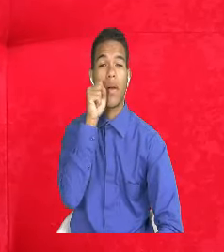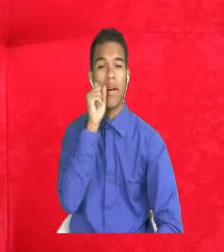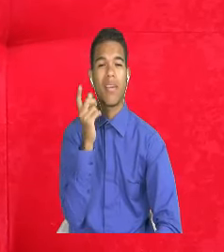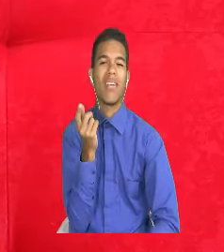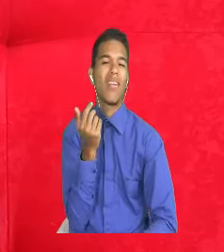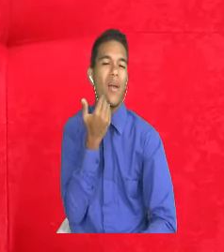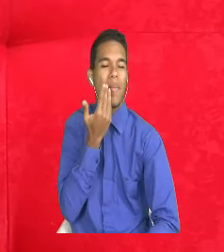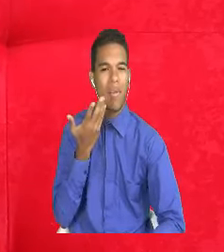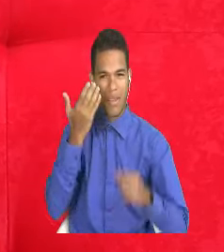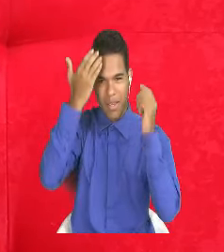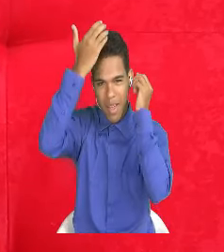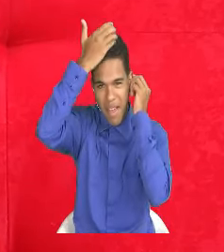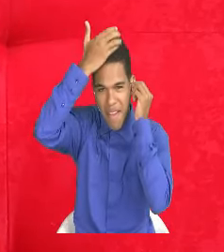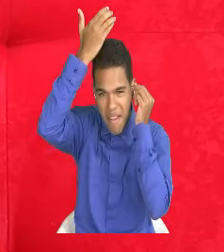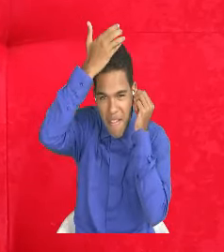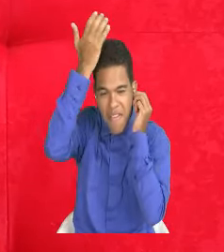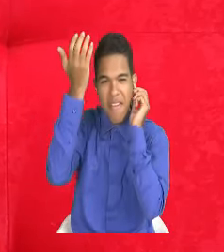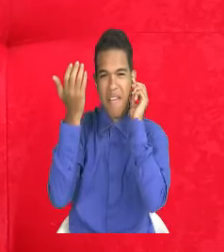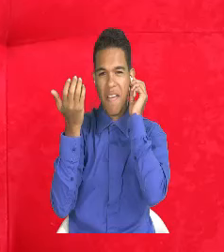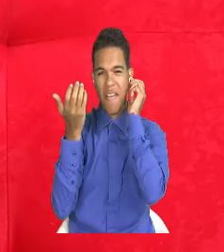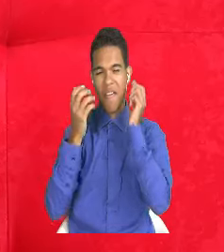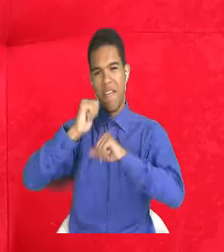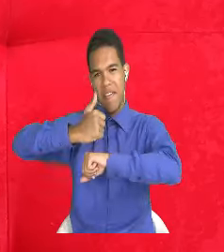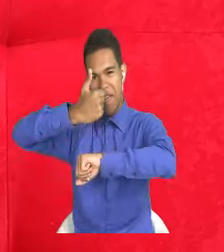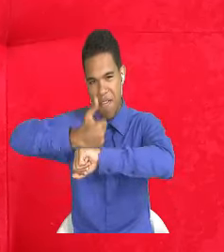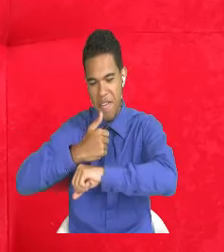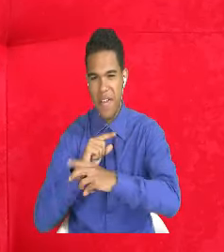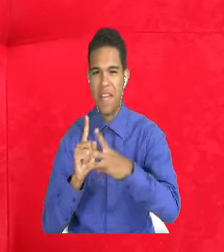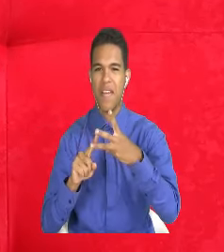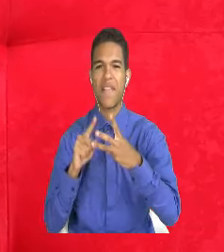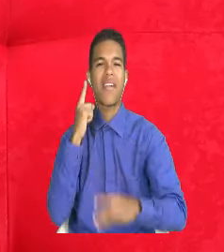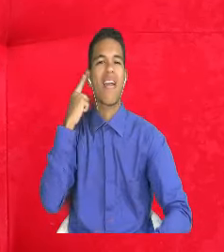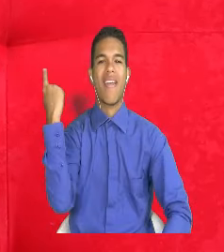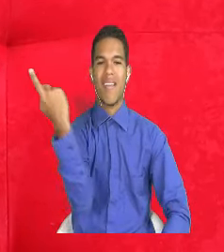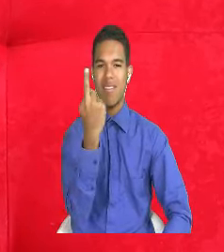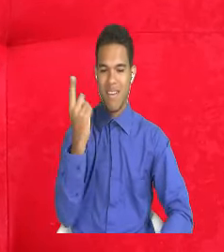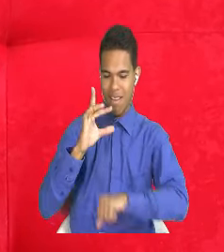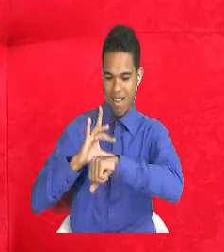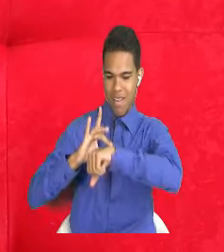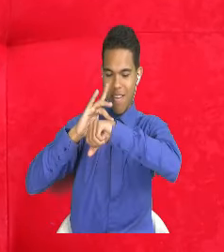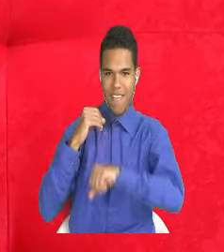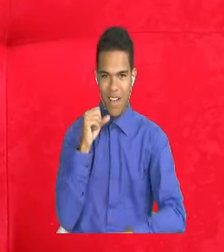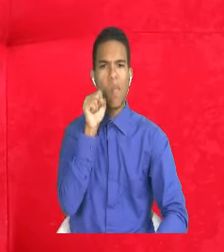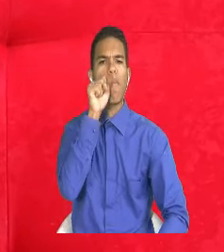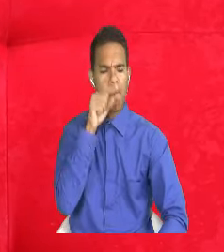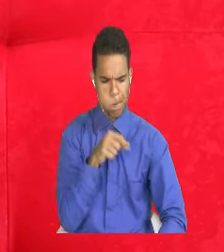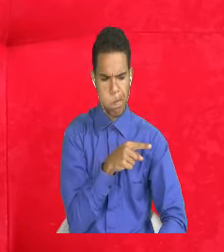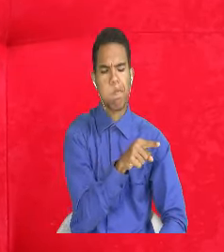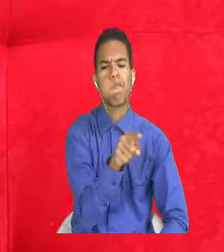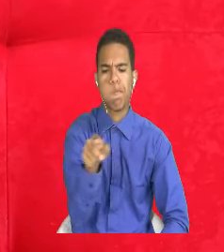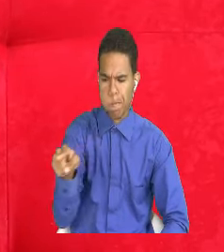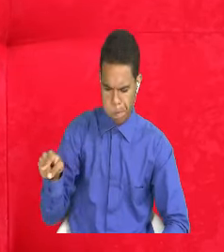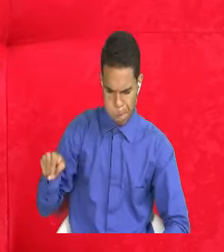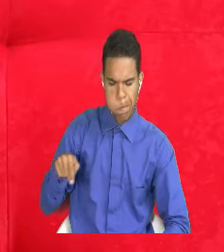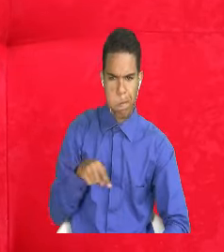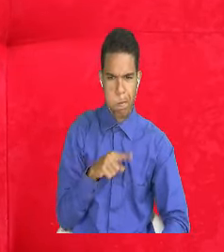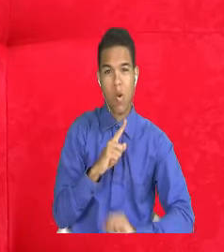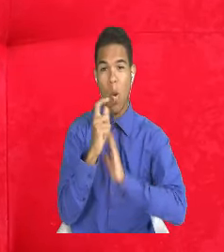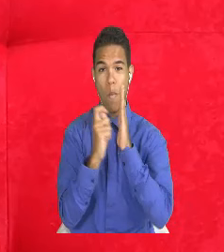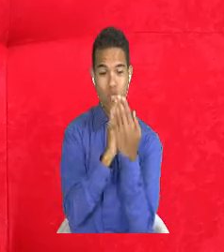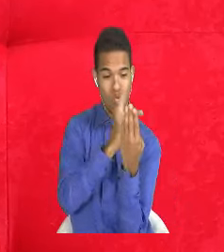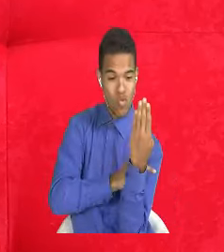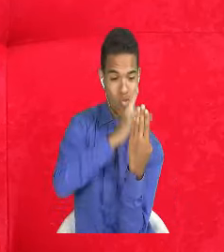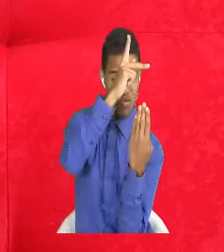enfermería, jefes, médicos generales son de la ciudad, pero con este proyecto tan importante lo que quisimos fue